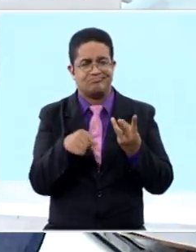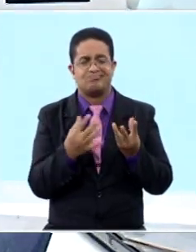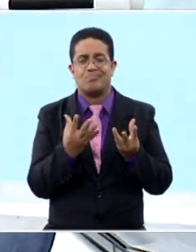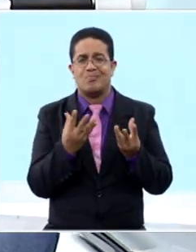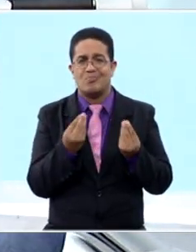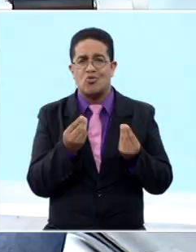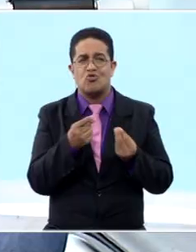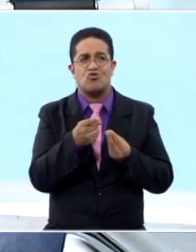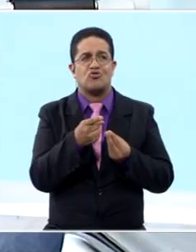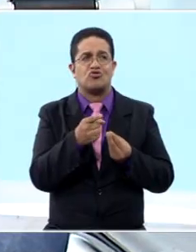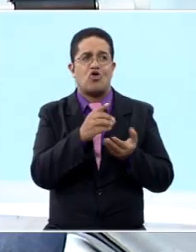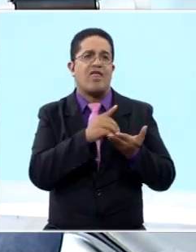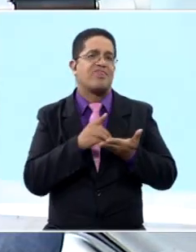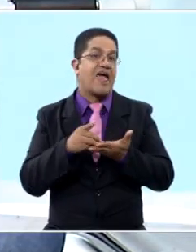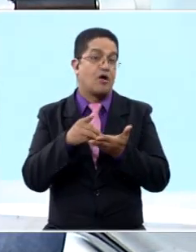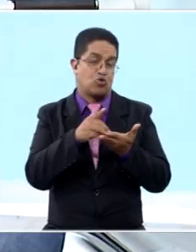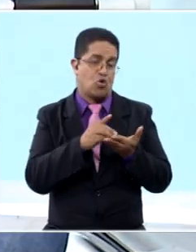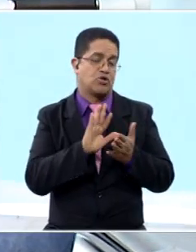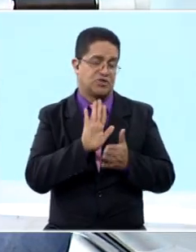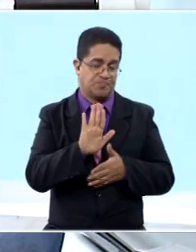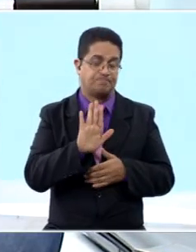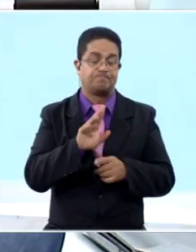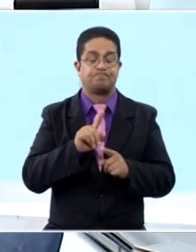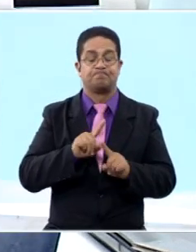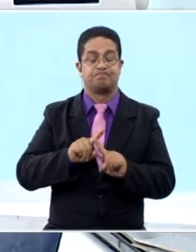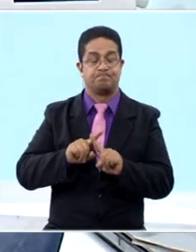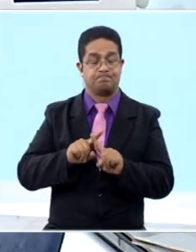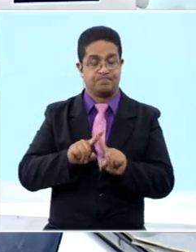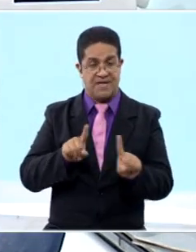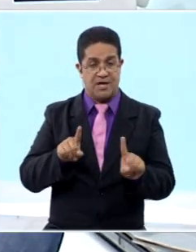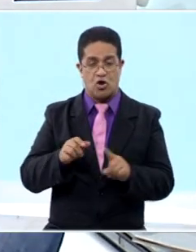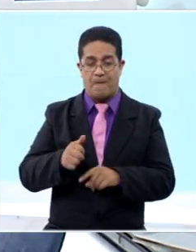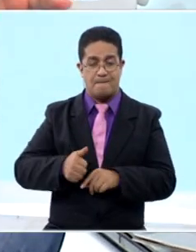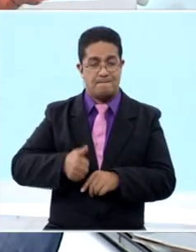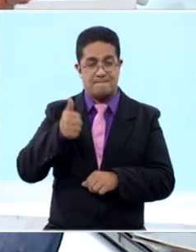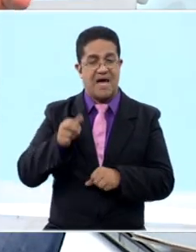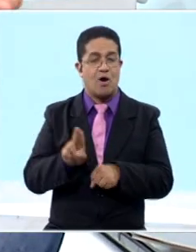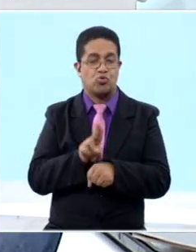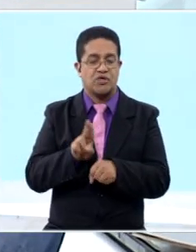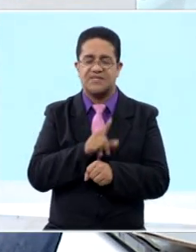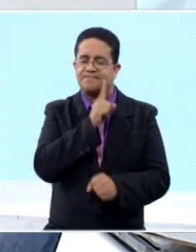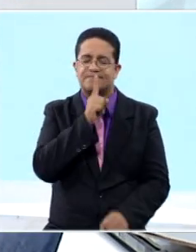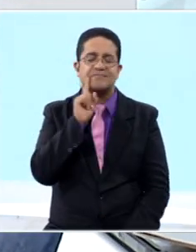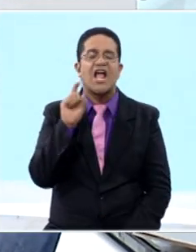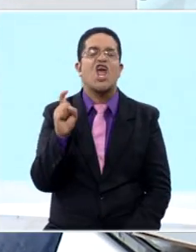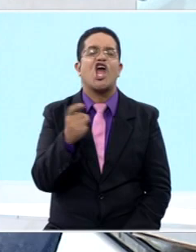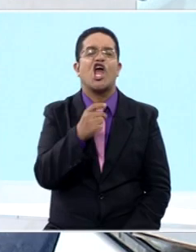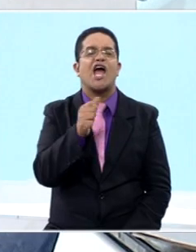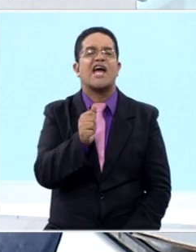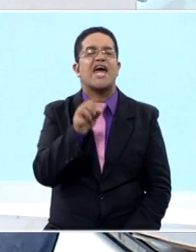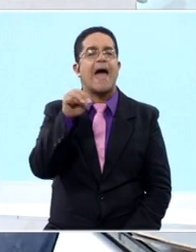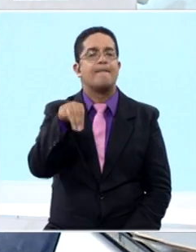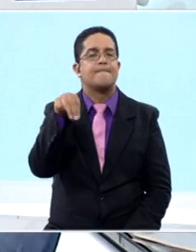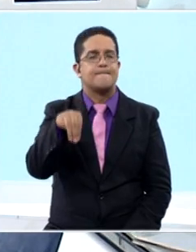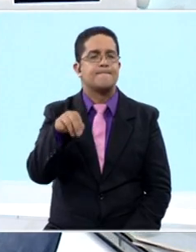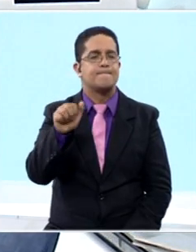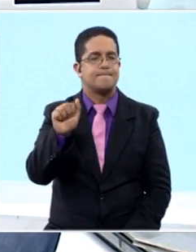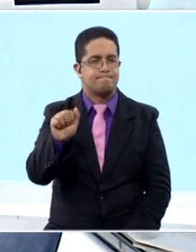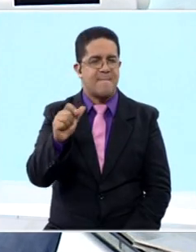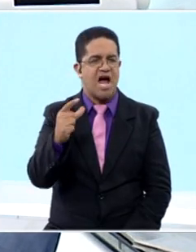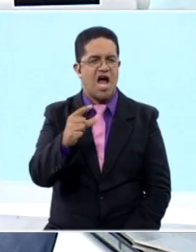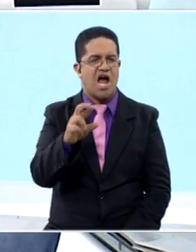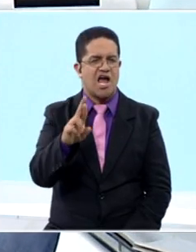alternativas desde el punto de vista de diagnóstico. Sin embargo, lo que más se utiliza es la gammagrafía ósea para evaluar cuando hay algún tipo